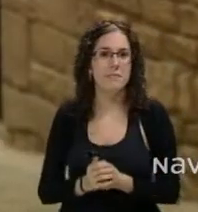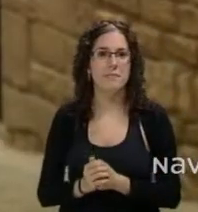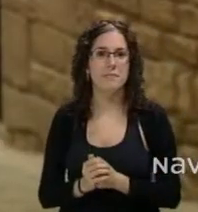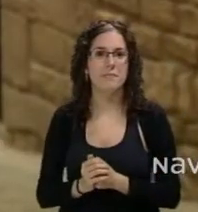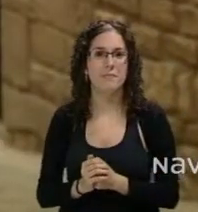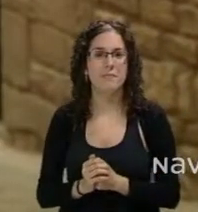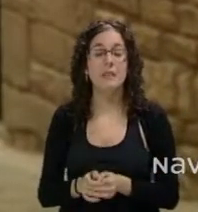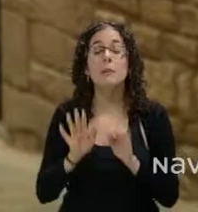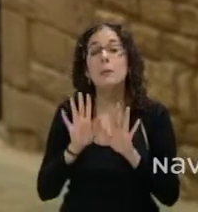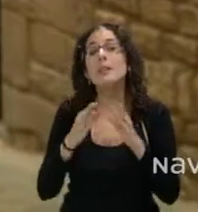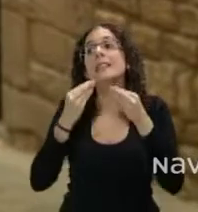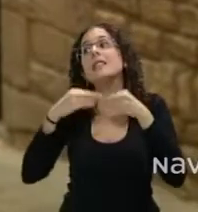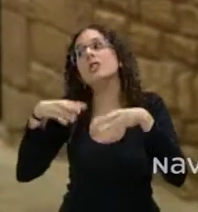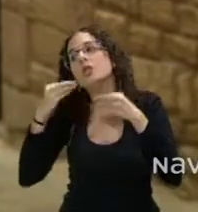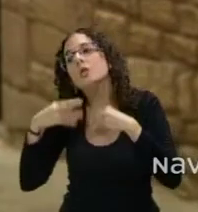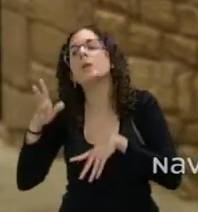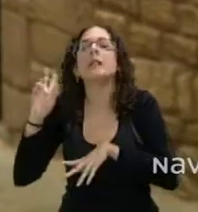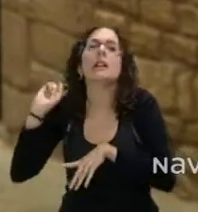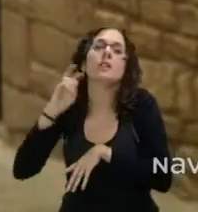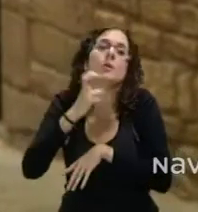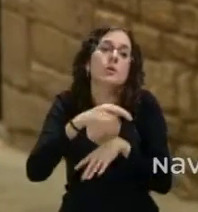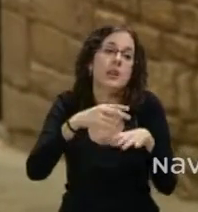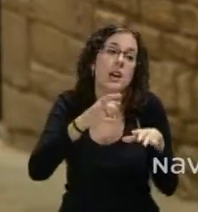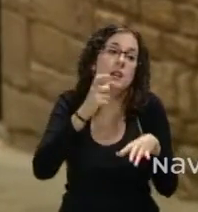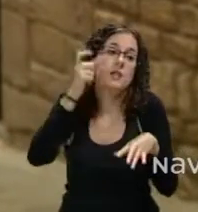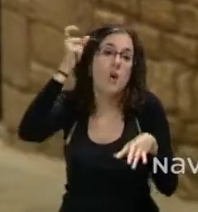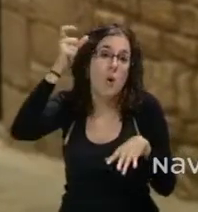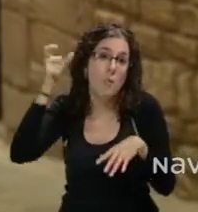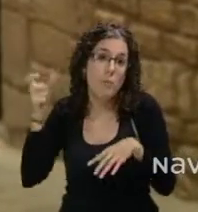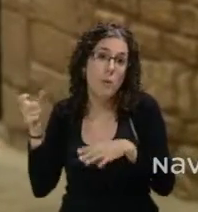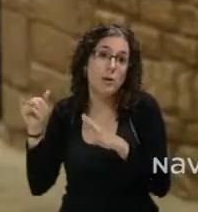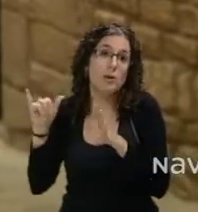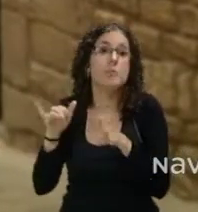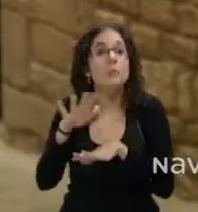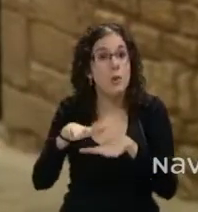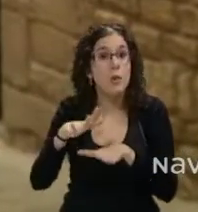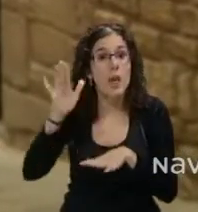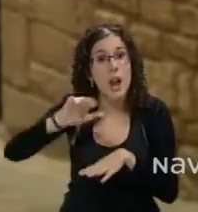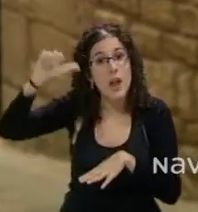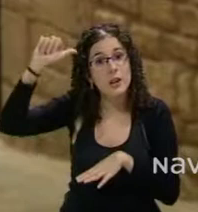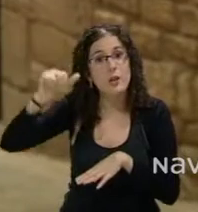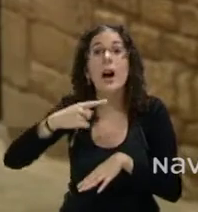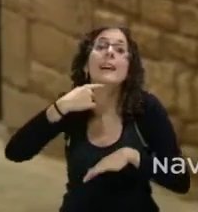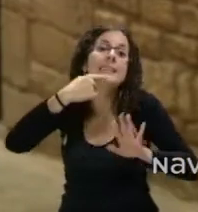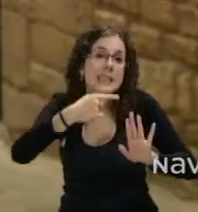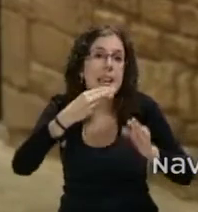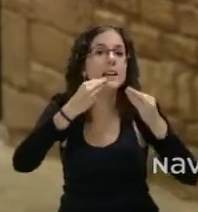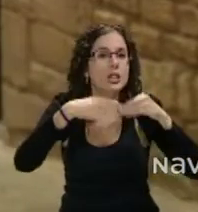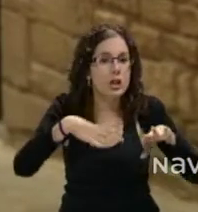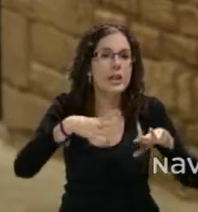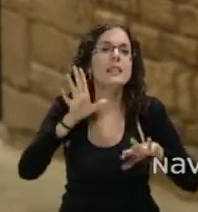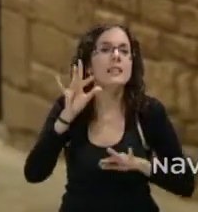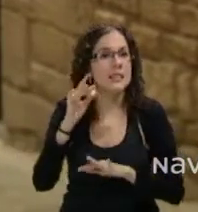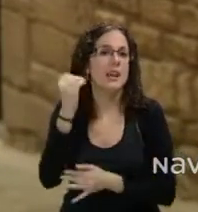otras leyendas en pueblos de La Rioja, por ejemplo, que también hablan de que las torres se hizo con vino. No digo que no se